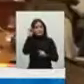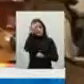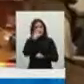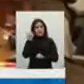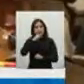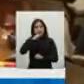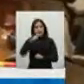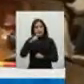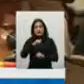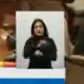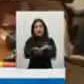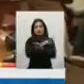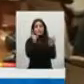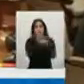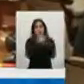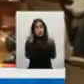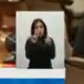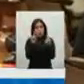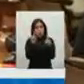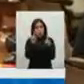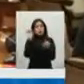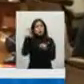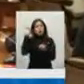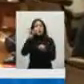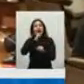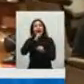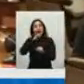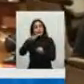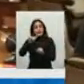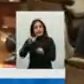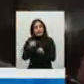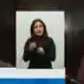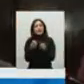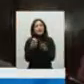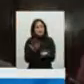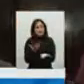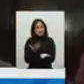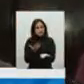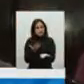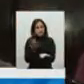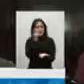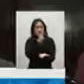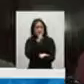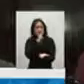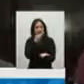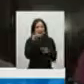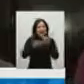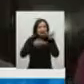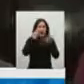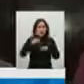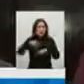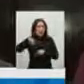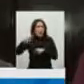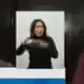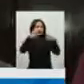avala todo lo actuado por la justicia jujeña porque no da lugar al pedido que hizo el CELPS, al pedido que hizo el Amnistía Internacional, al pedido que hizo el